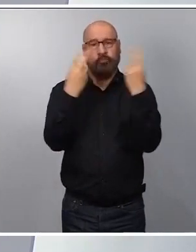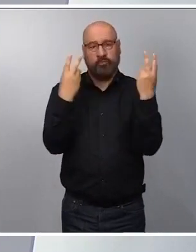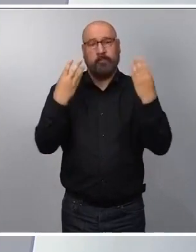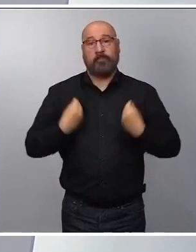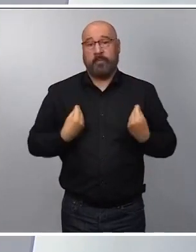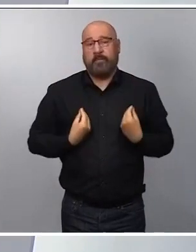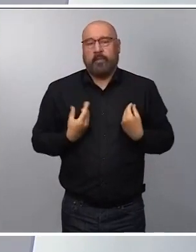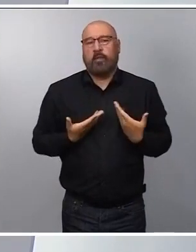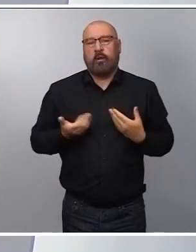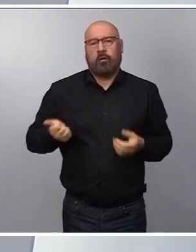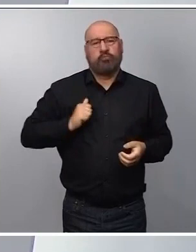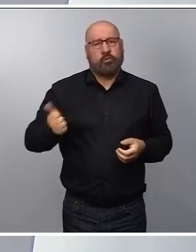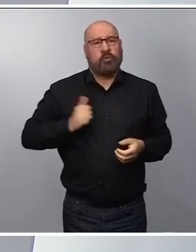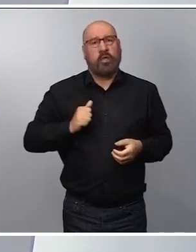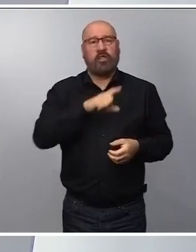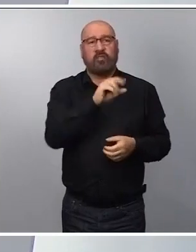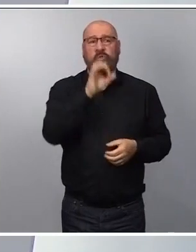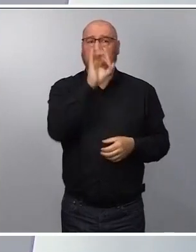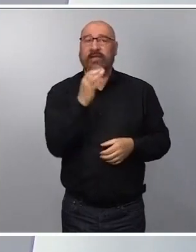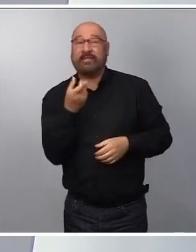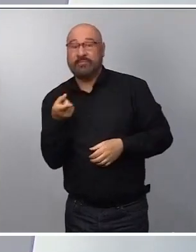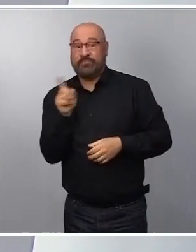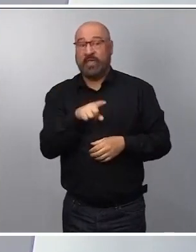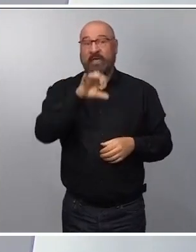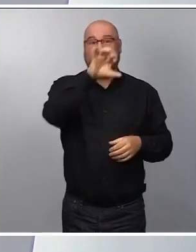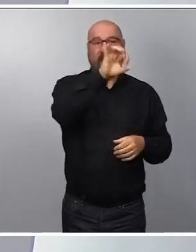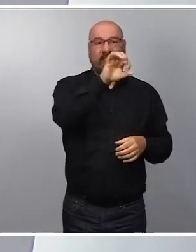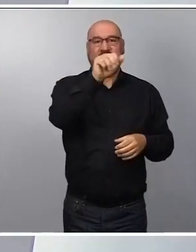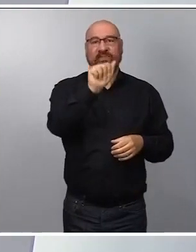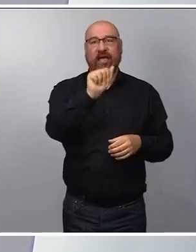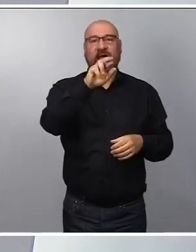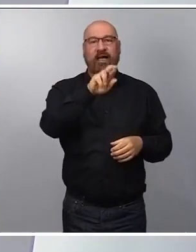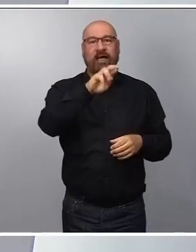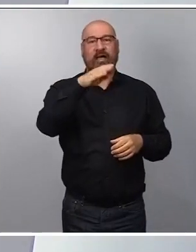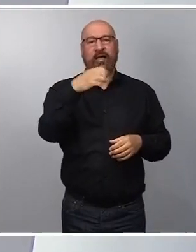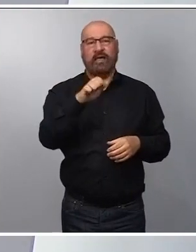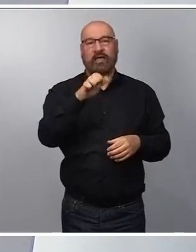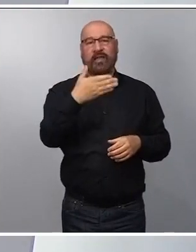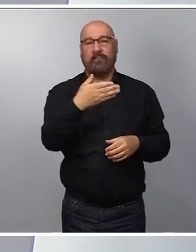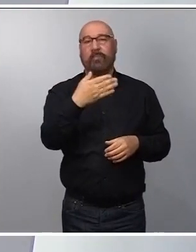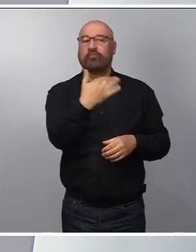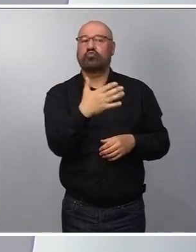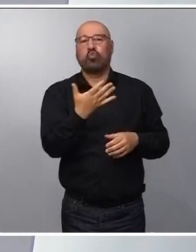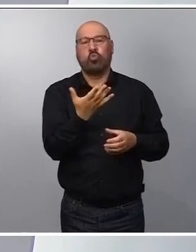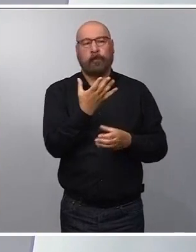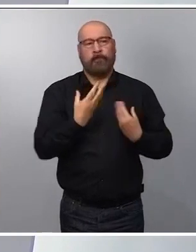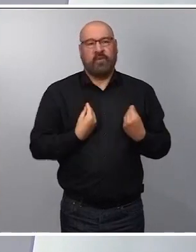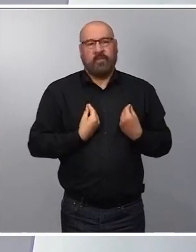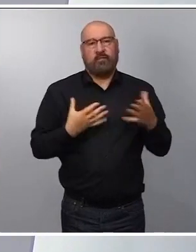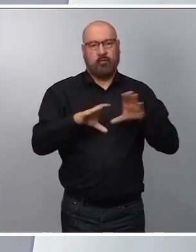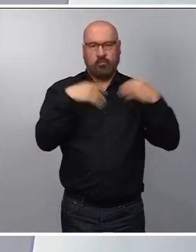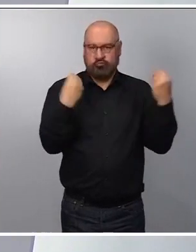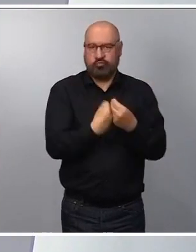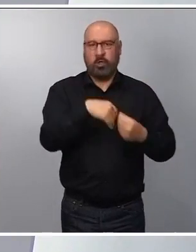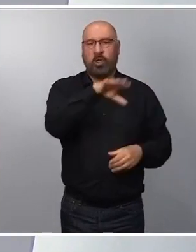os activos de Sareb. E hoxe informado ao Consello de Ministros sobre o plan de Sareb para movilizar hasta